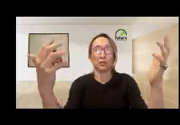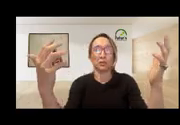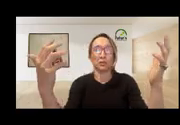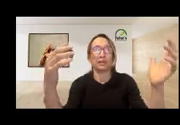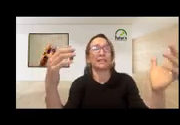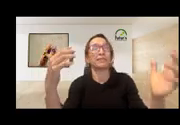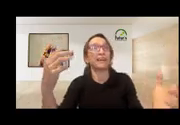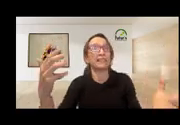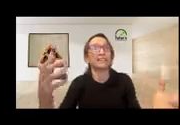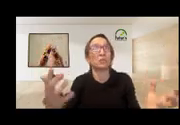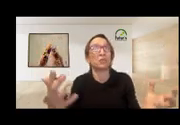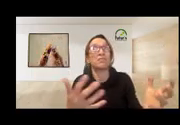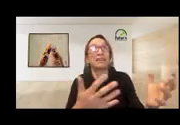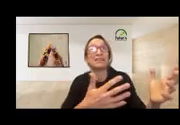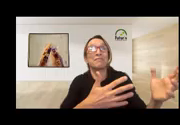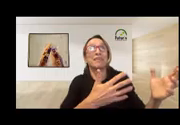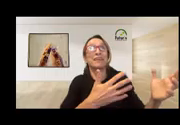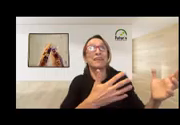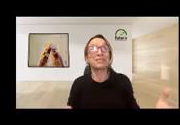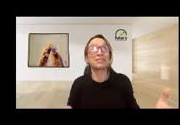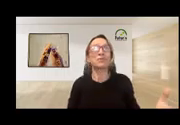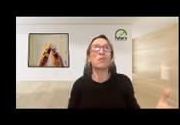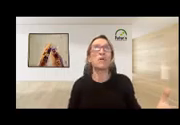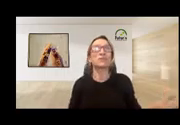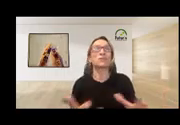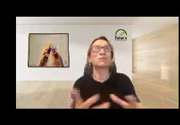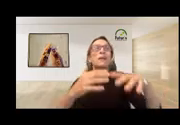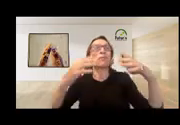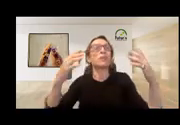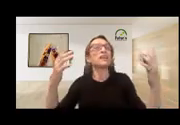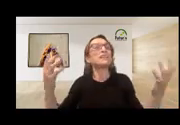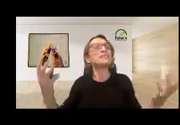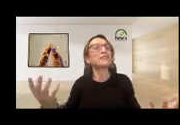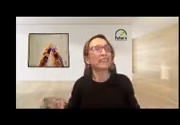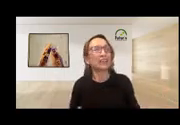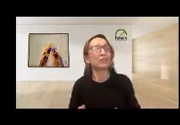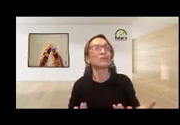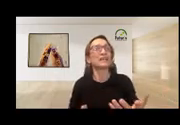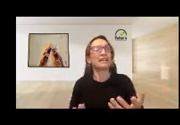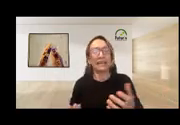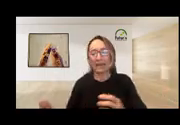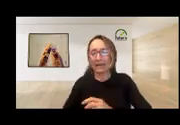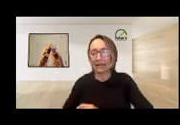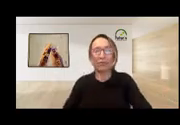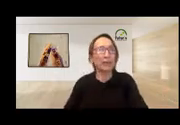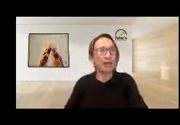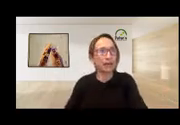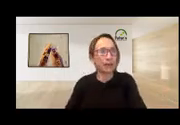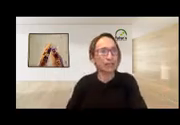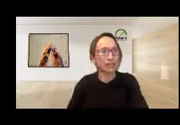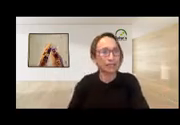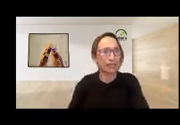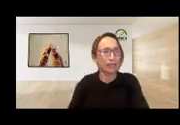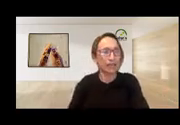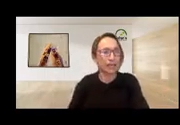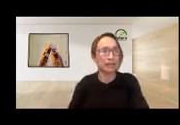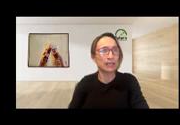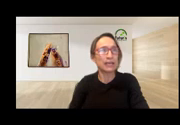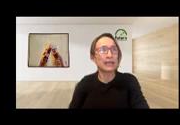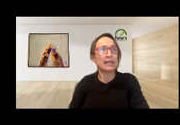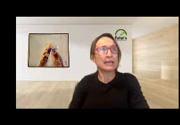combinación de factores. Lo que hace falta son más hallazgos como estos para poder ir descifrando el gran rompecabezas